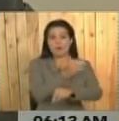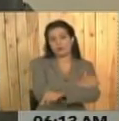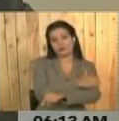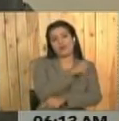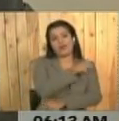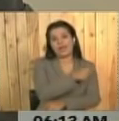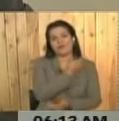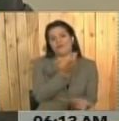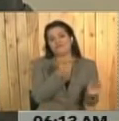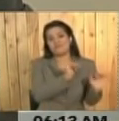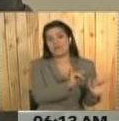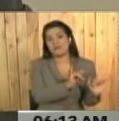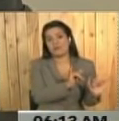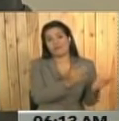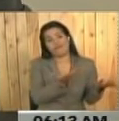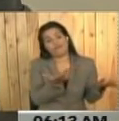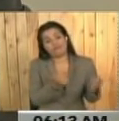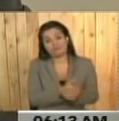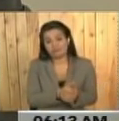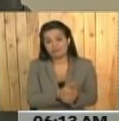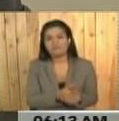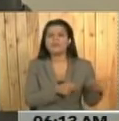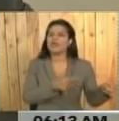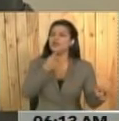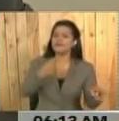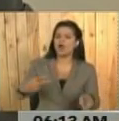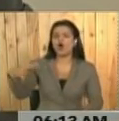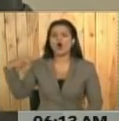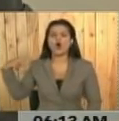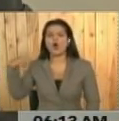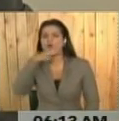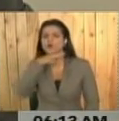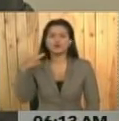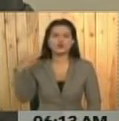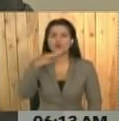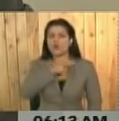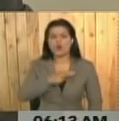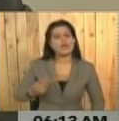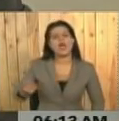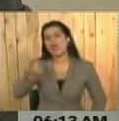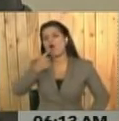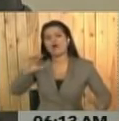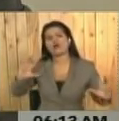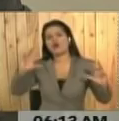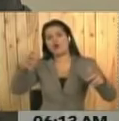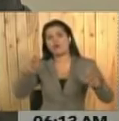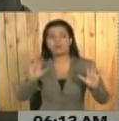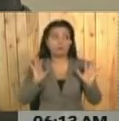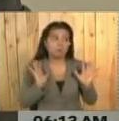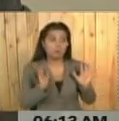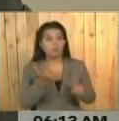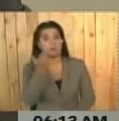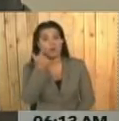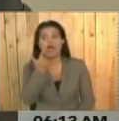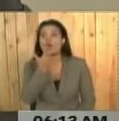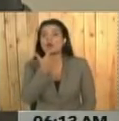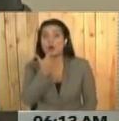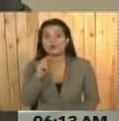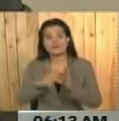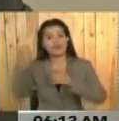lo que ellos asoman y hablan de un octubre eh rojo Bueno si es rojo es bueno para nosotros los